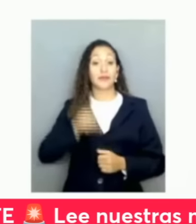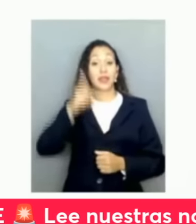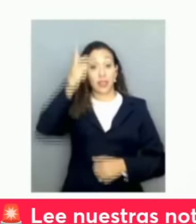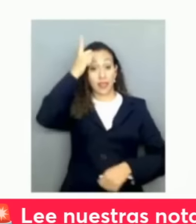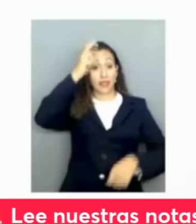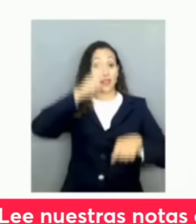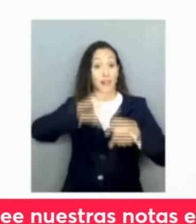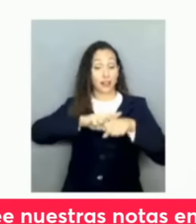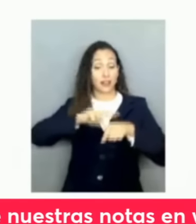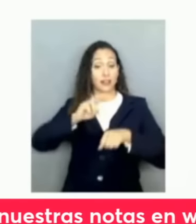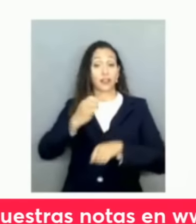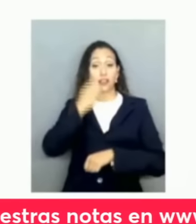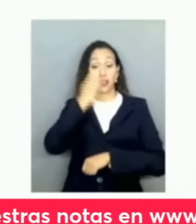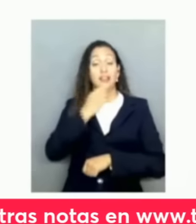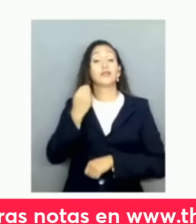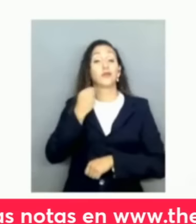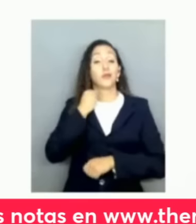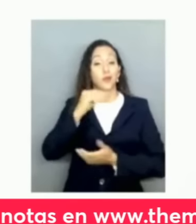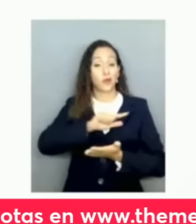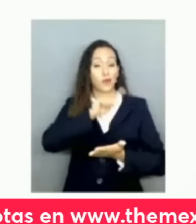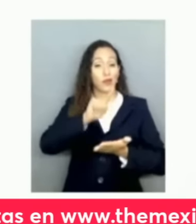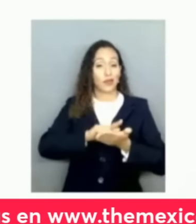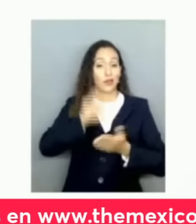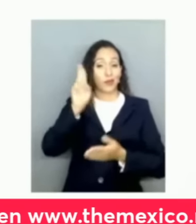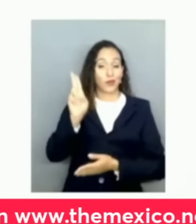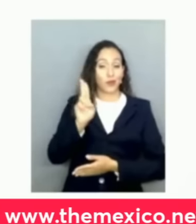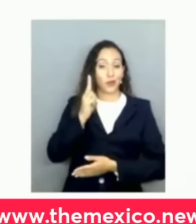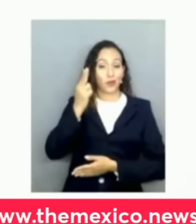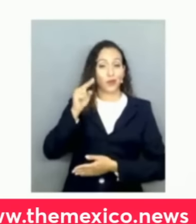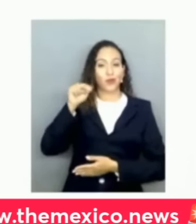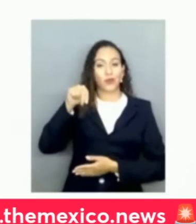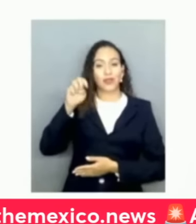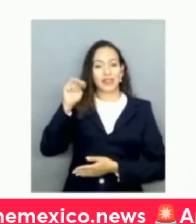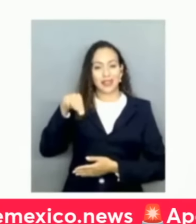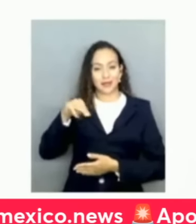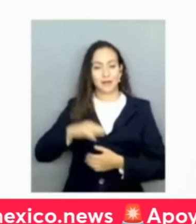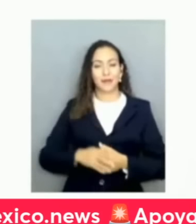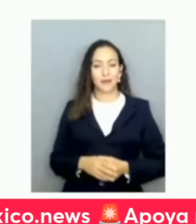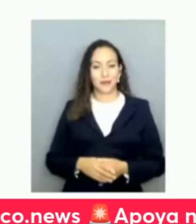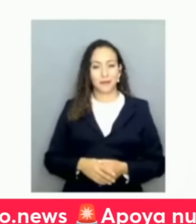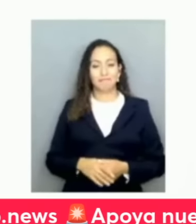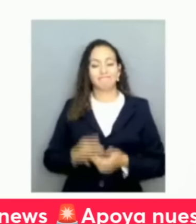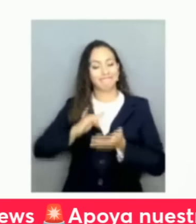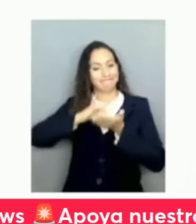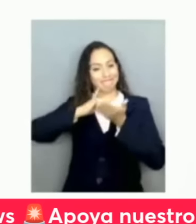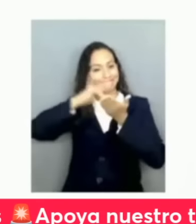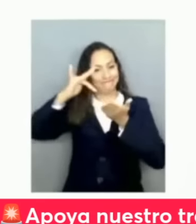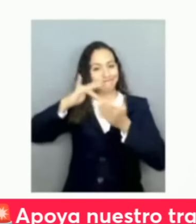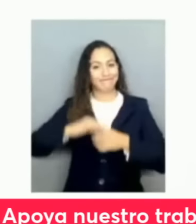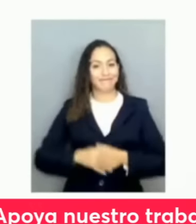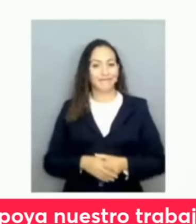la facultad de derecho de la Universidad Nacional Autónoma de México Muchas